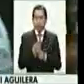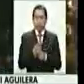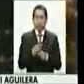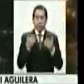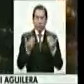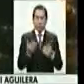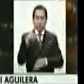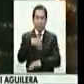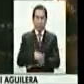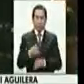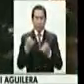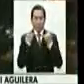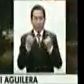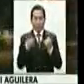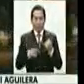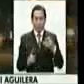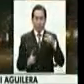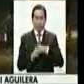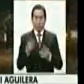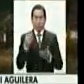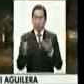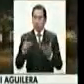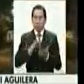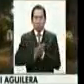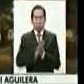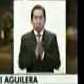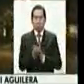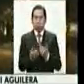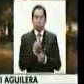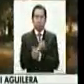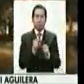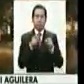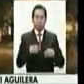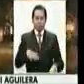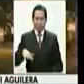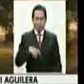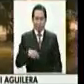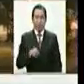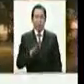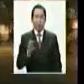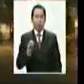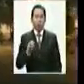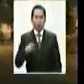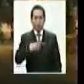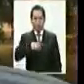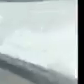reporte a esta hora de la noche. Este incendio que ha podido ser sofocado en la curva de Blooming del estadio Ramón Tawiche Aguilera.